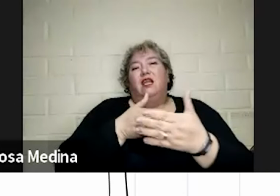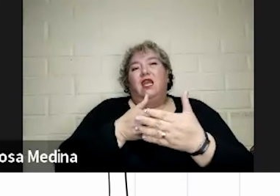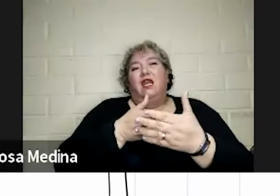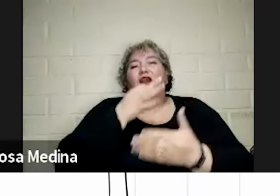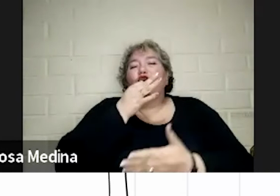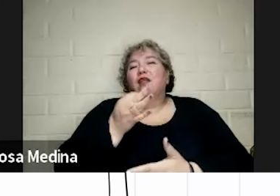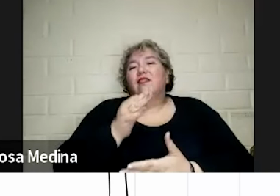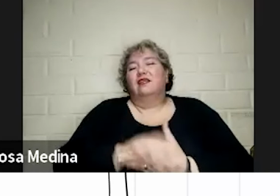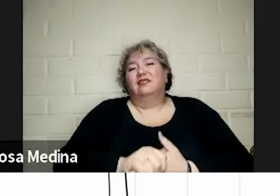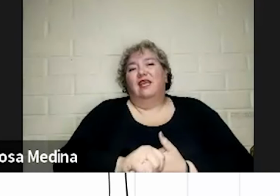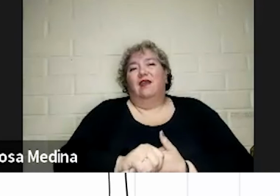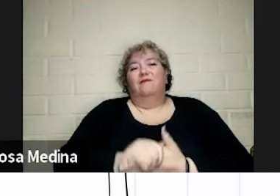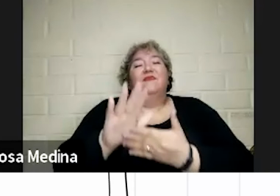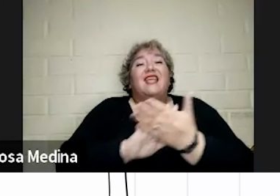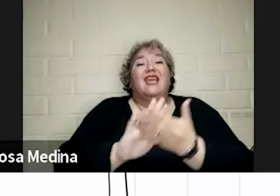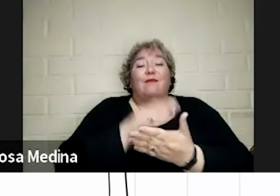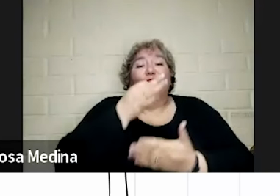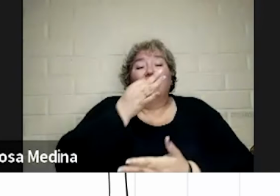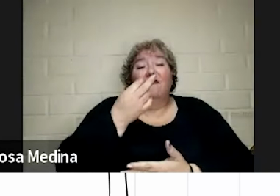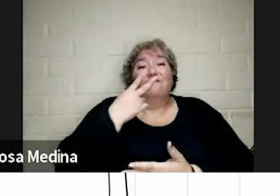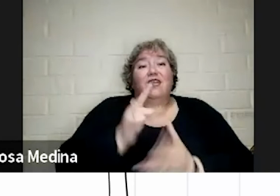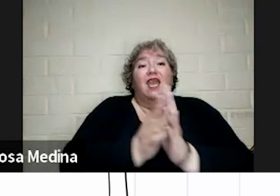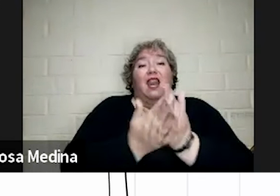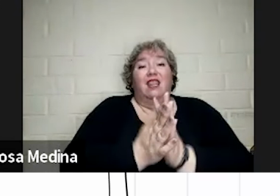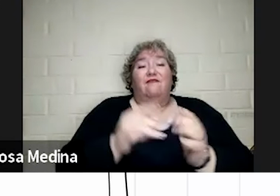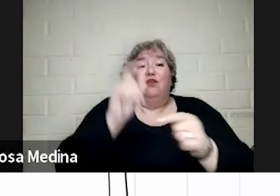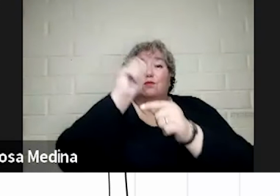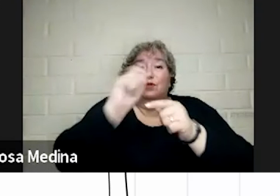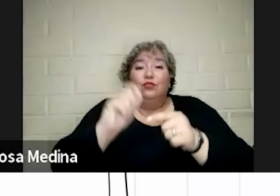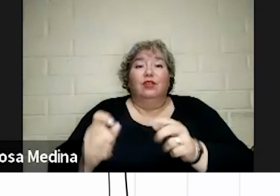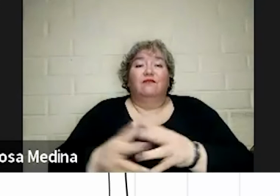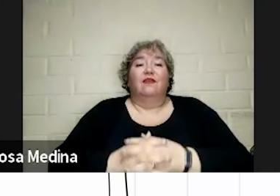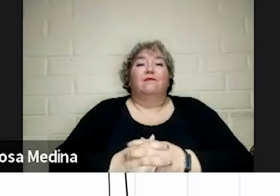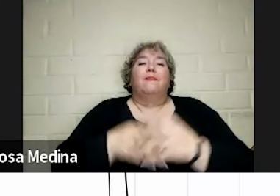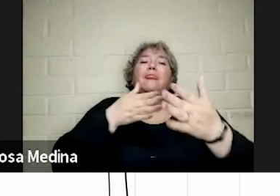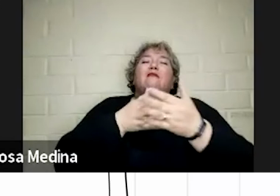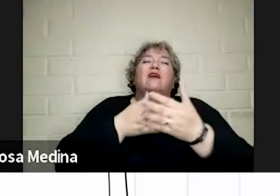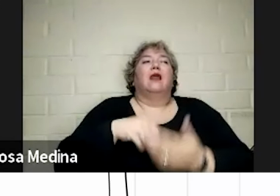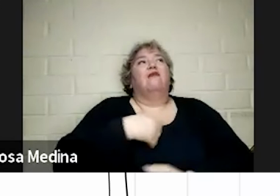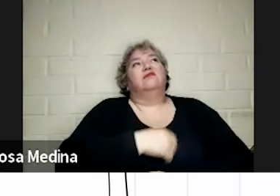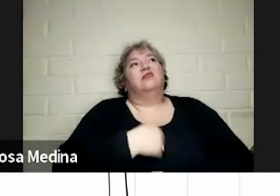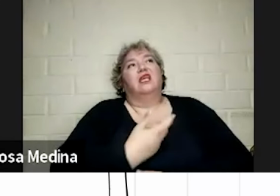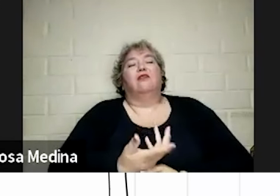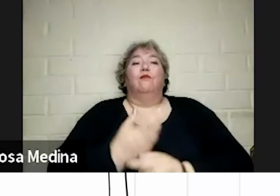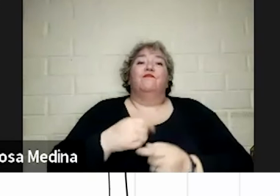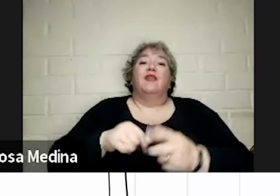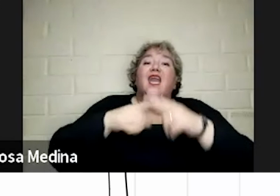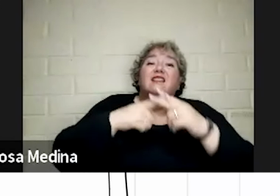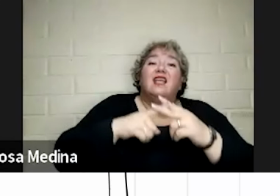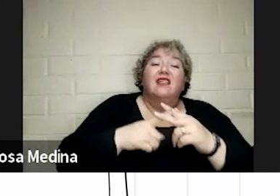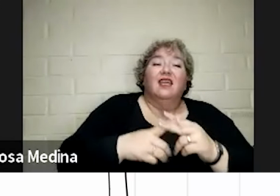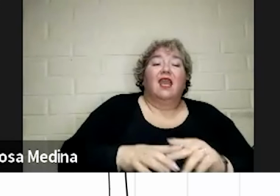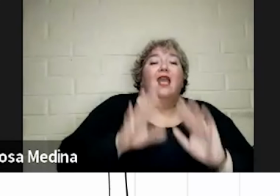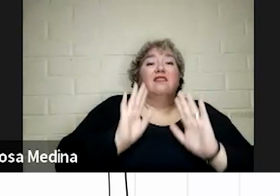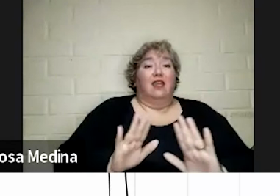de los ejemplos que había en el libro, pero estaban en inglés, por eso lo escribí de nuevo. Barreras, aburrimiento. Estrategia, descansar un poco cuando estoy